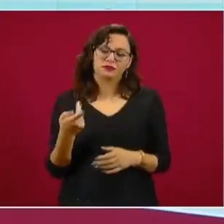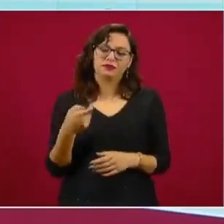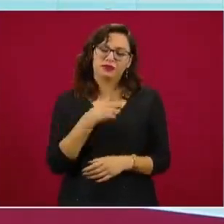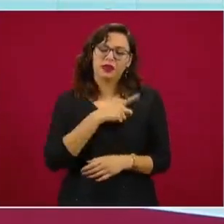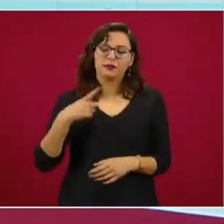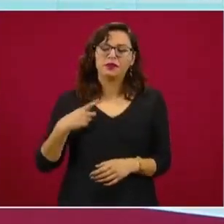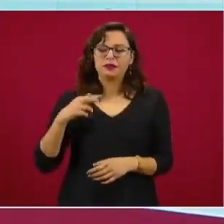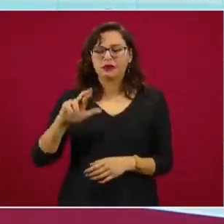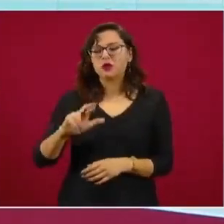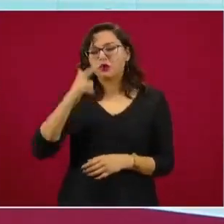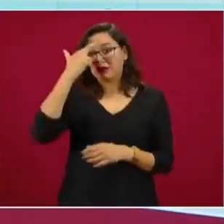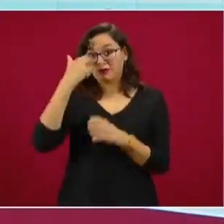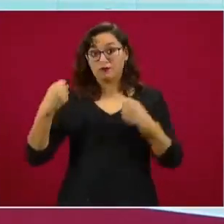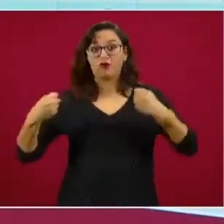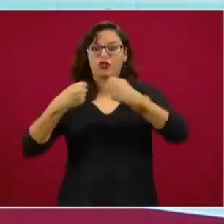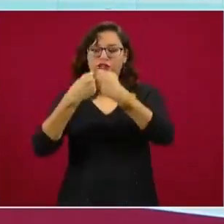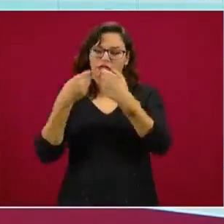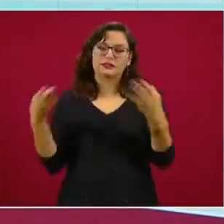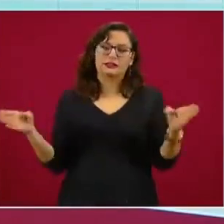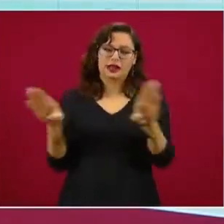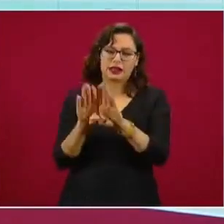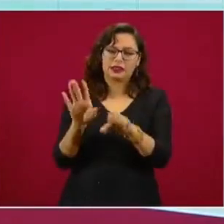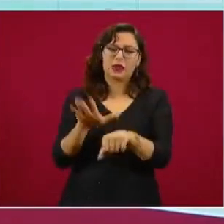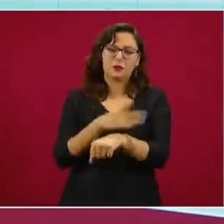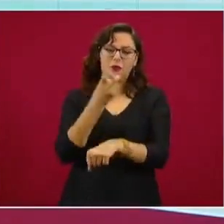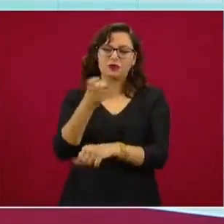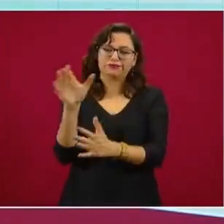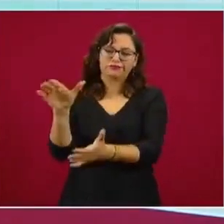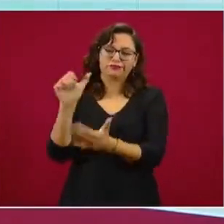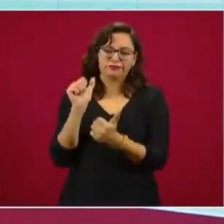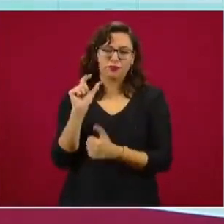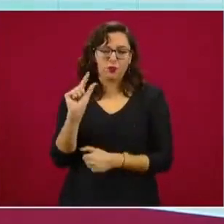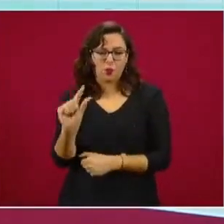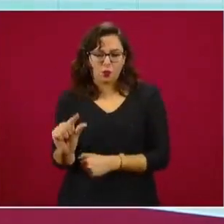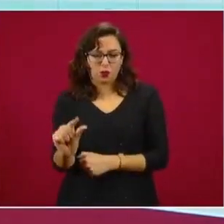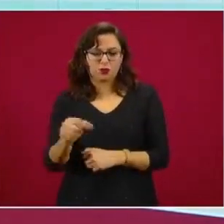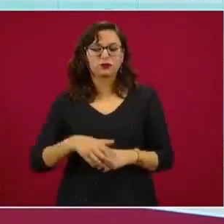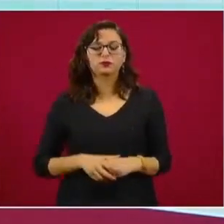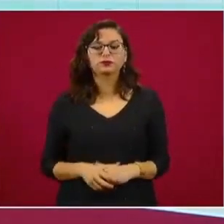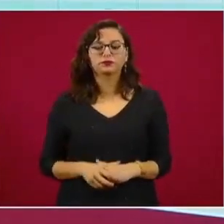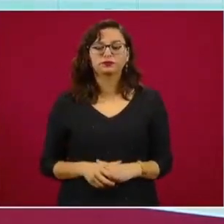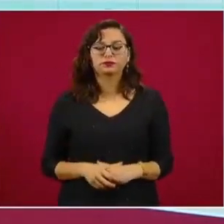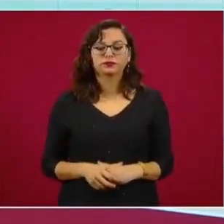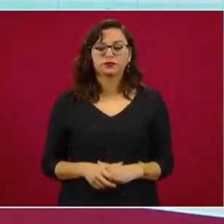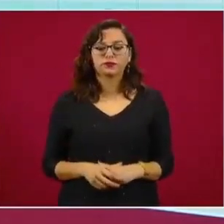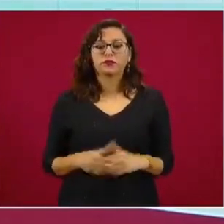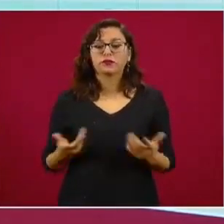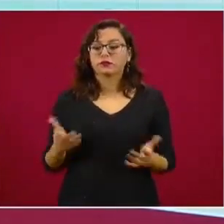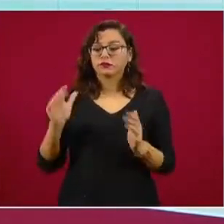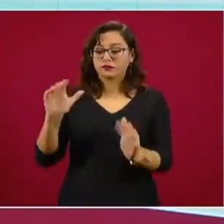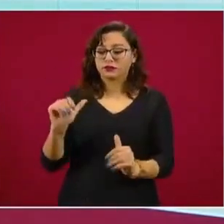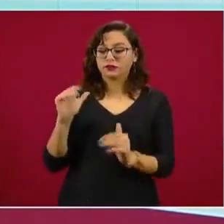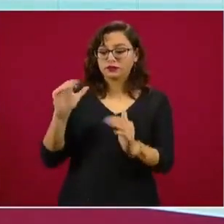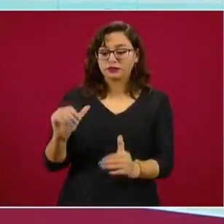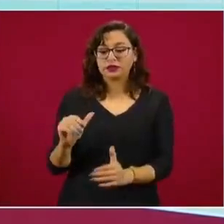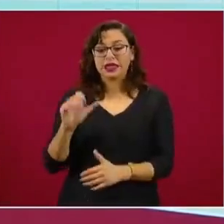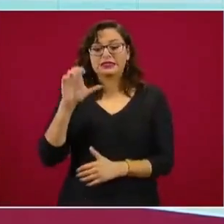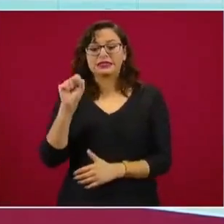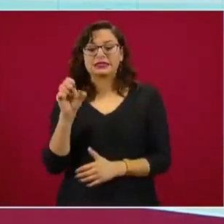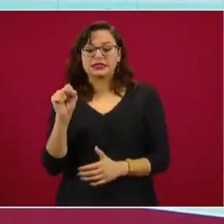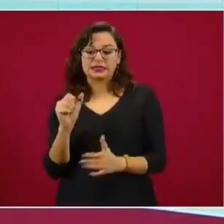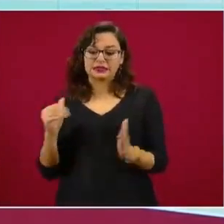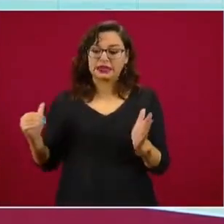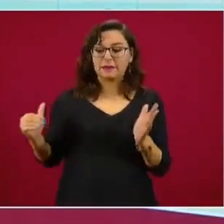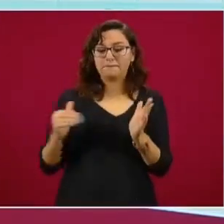cerradas mucho tiempo. Esta recaudación es en términos nominales 60,000